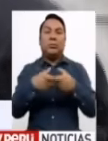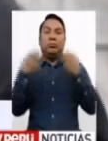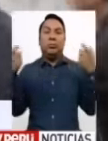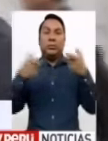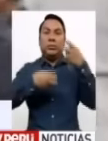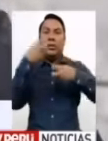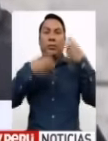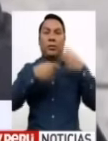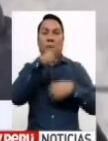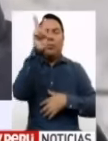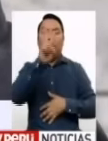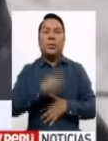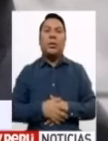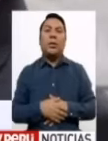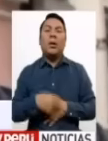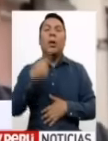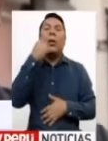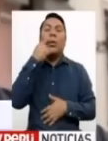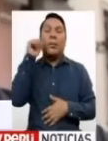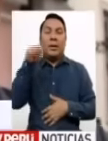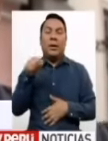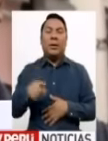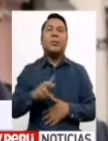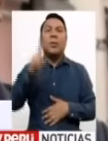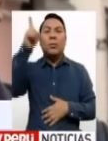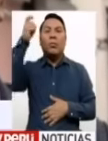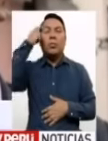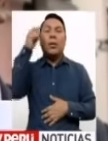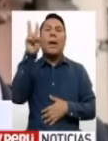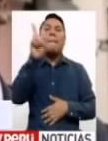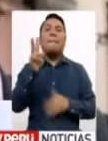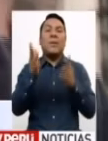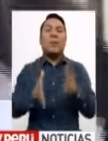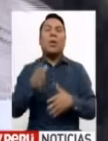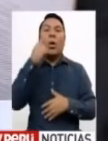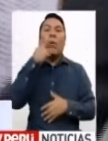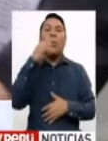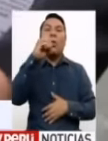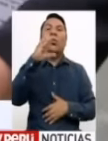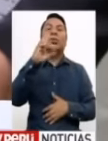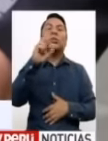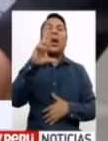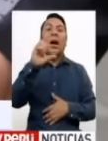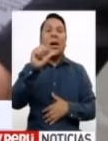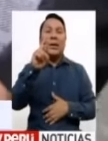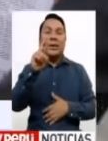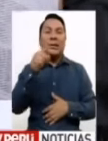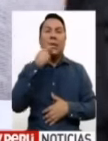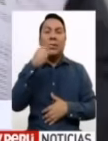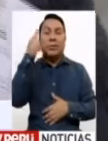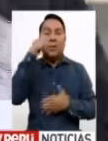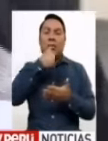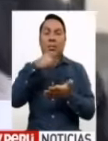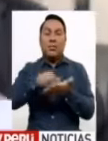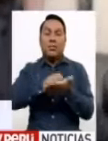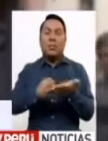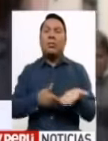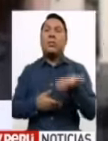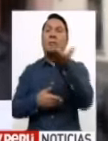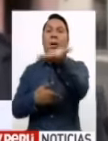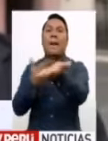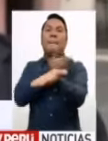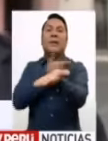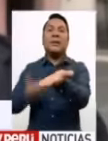este pronunciamiento, el exdiputado y asilado político venezolano Óscar Pérez presentó una carta dirigida al presidente Kuczynski